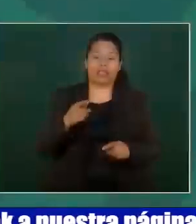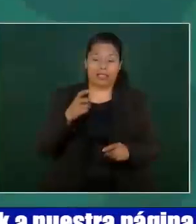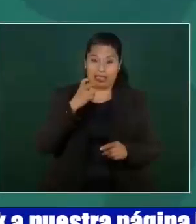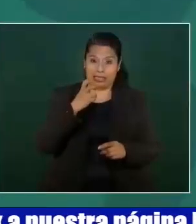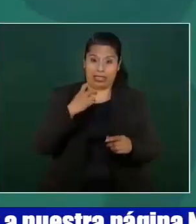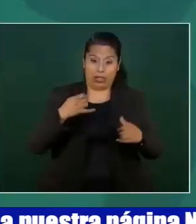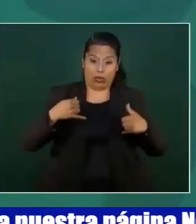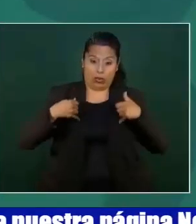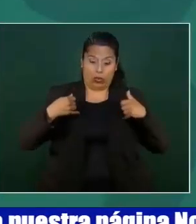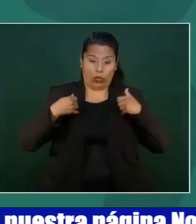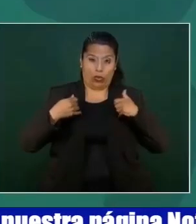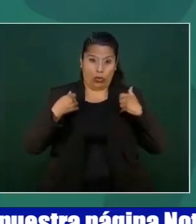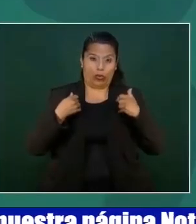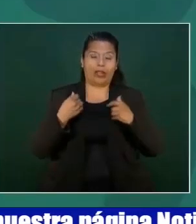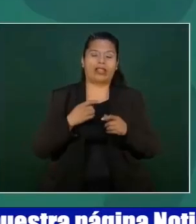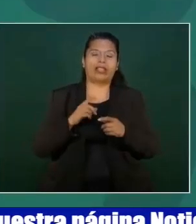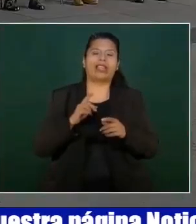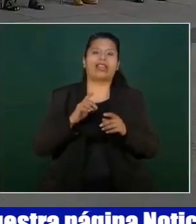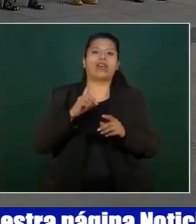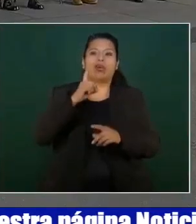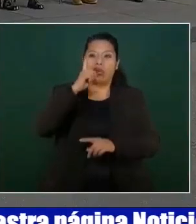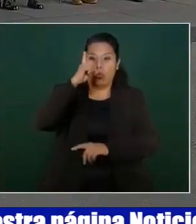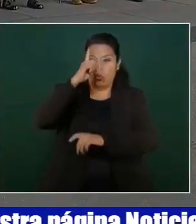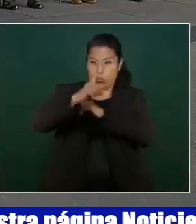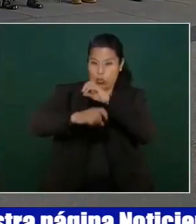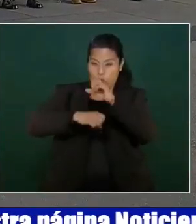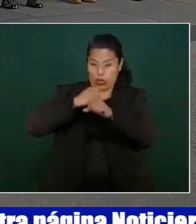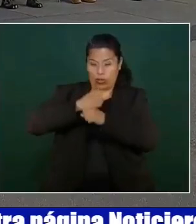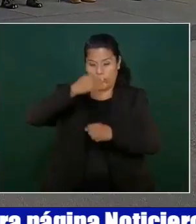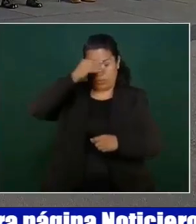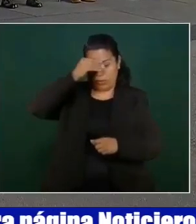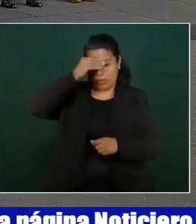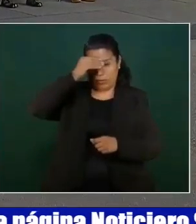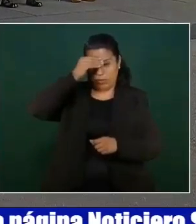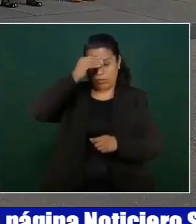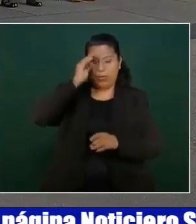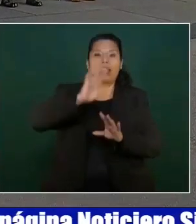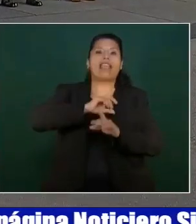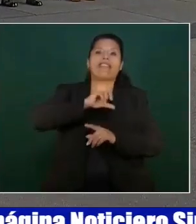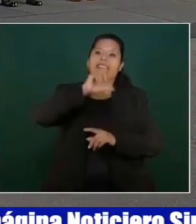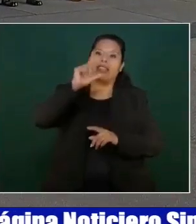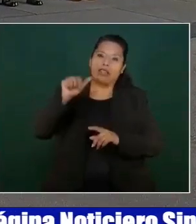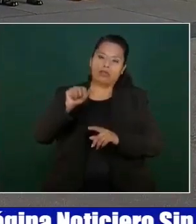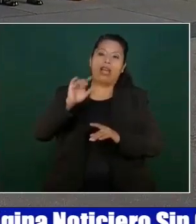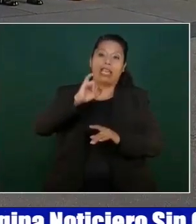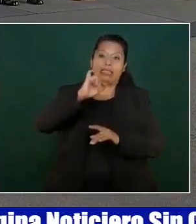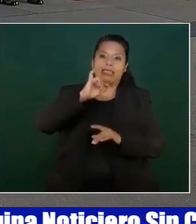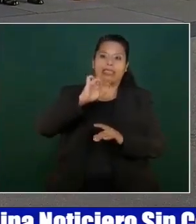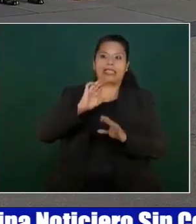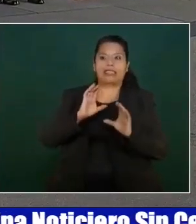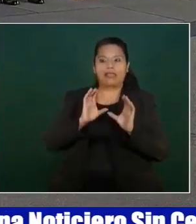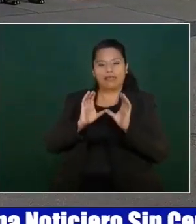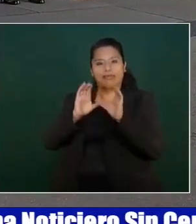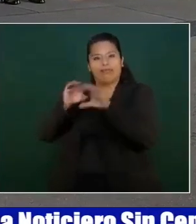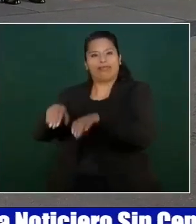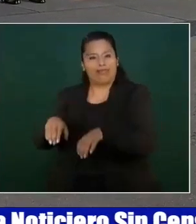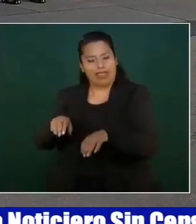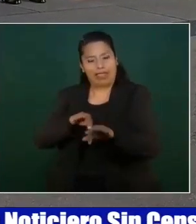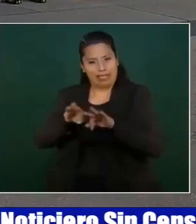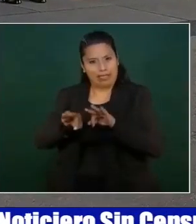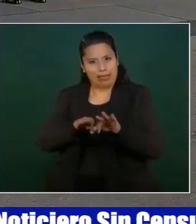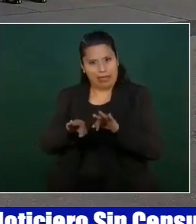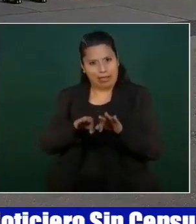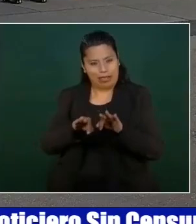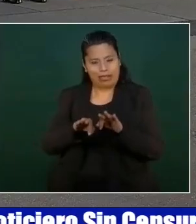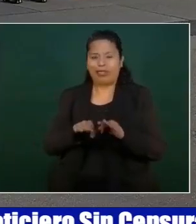aprobar la reforma a la Guardia Nacional. Ya de ahí se sigue con los demás, de ahí se sigue a